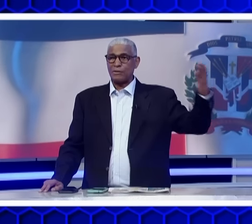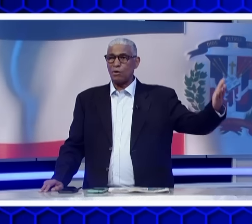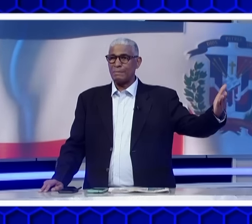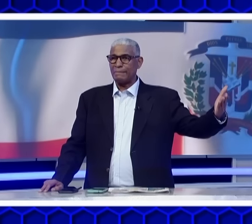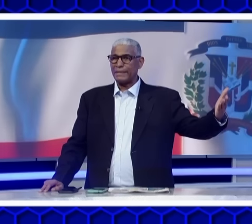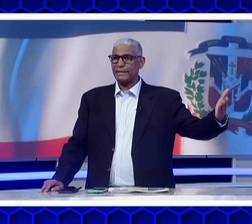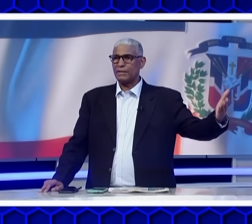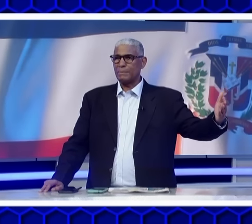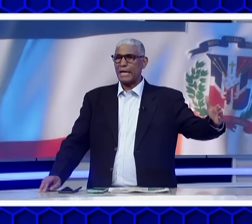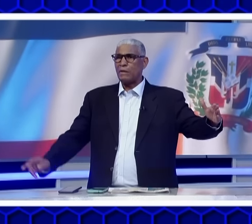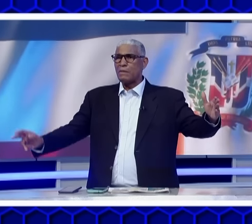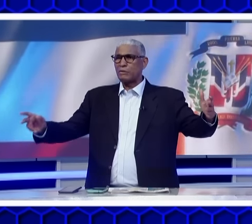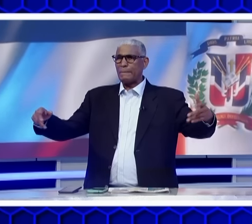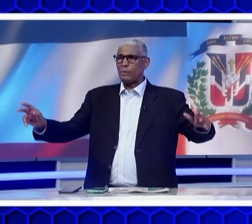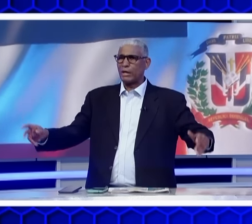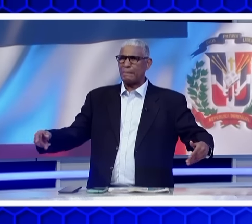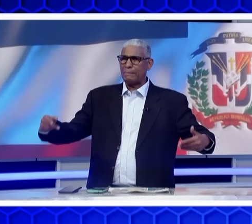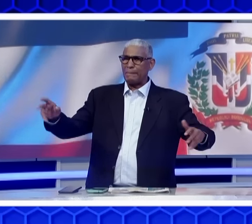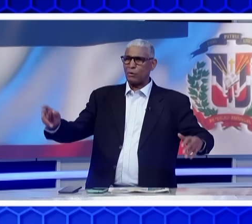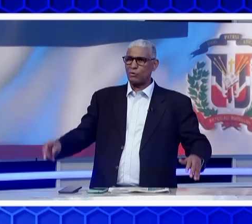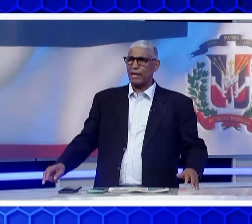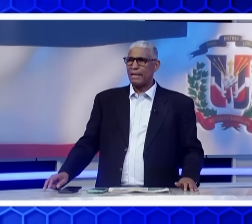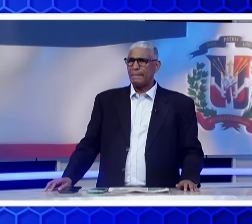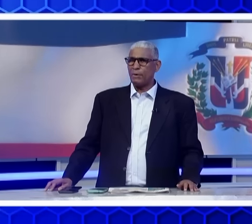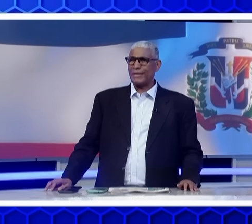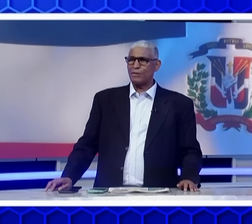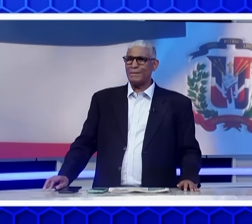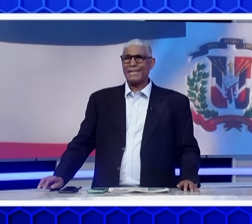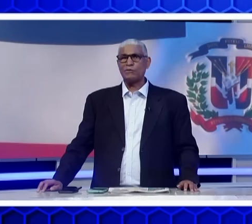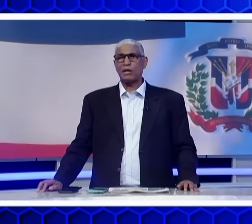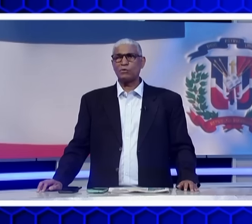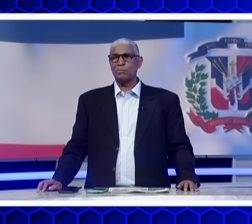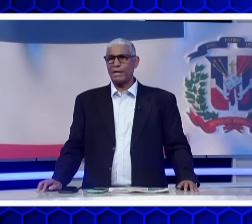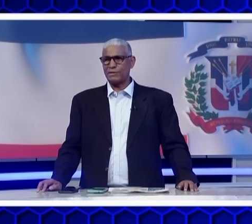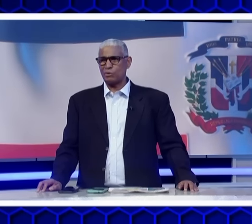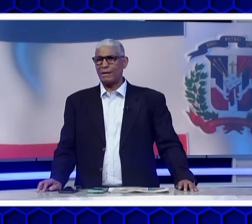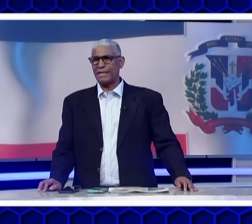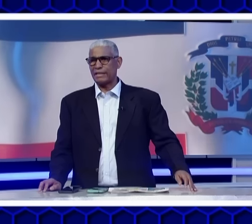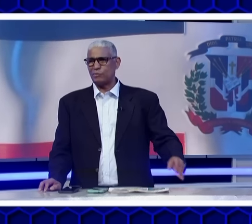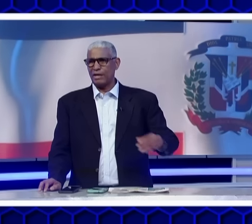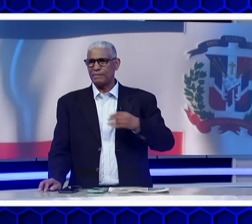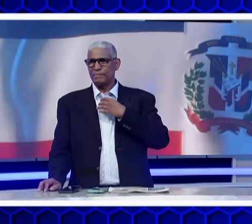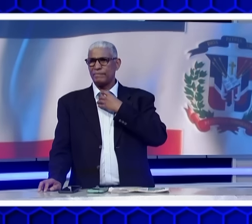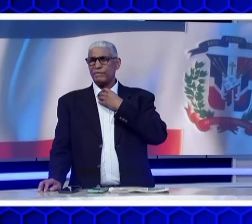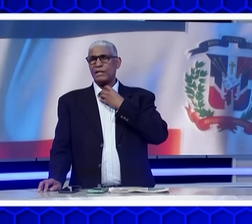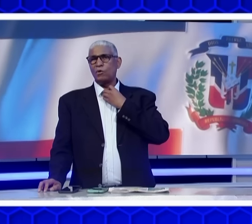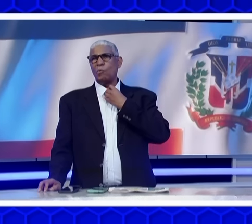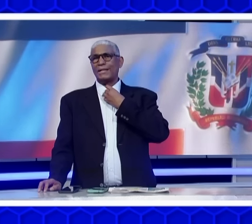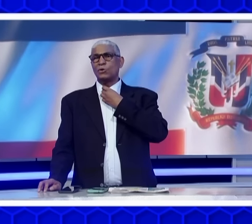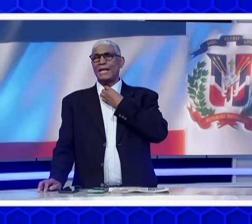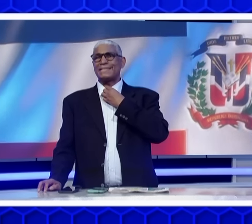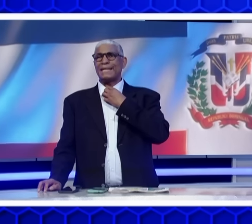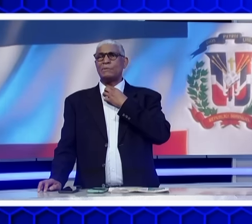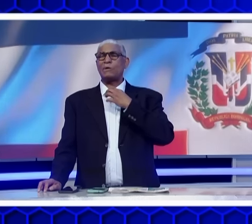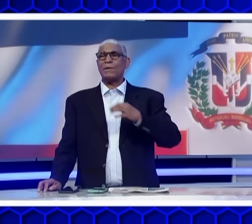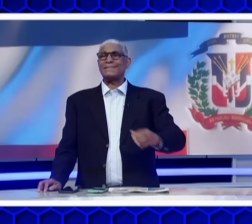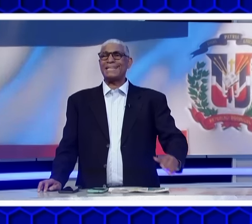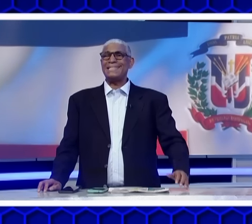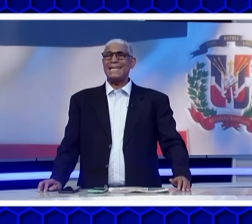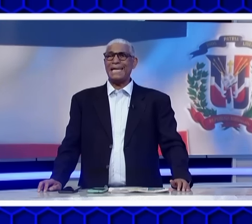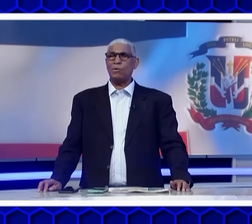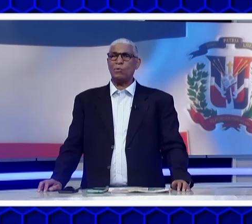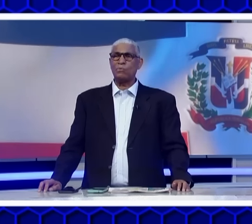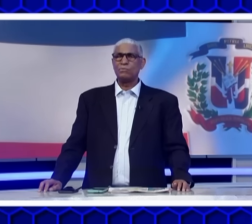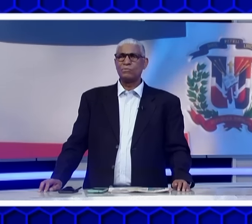comenzando con el malvete el dominicano no no te apures que va a haber una prórroga porque el dominicano se acostumbró a eso igual que la cédula cuando la cédula